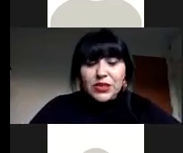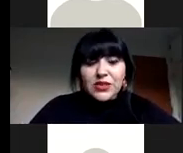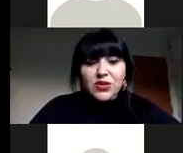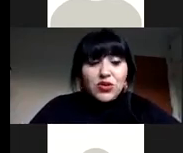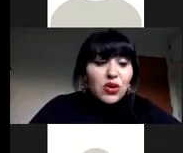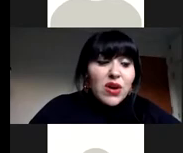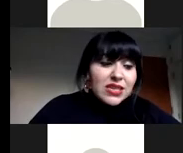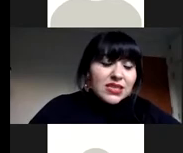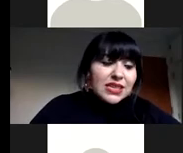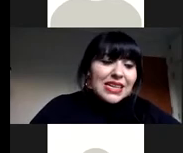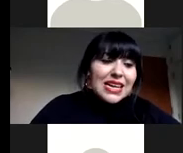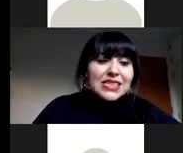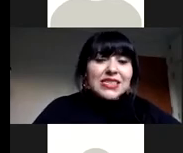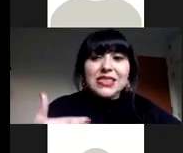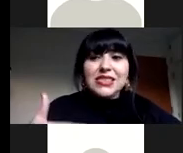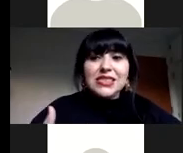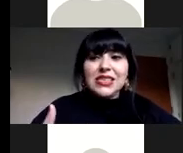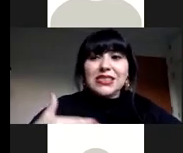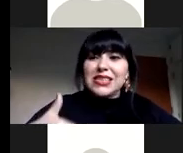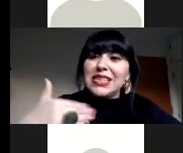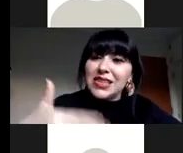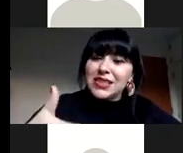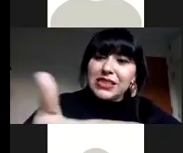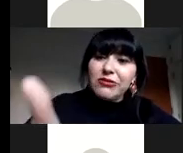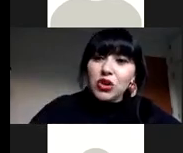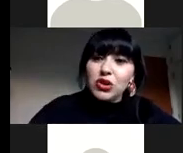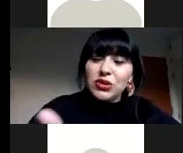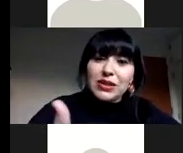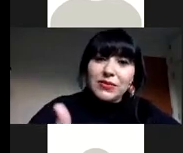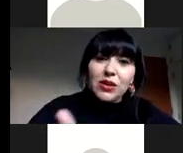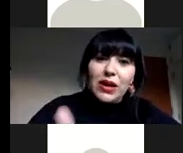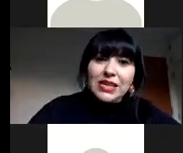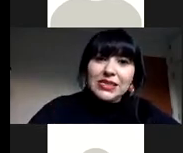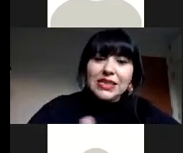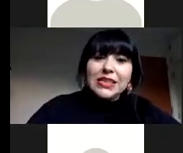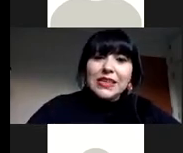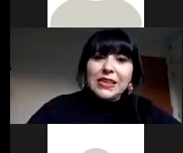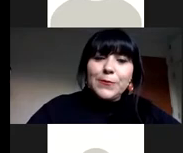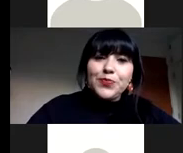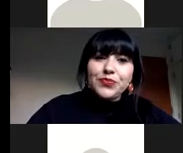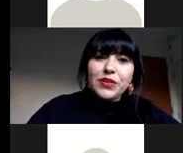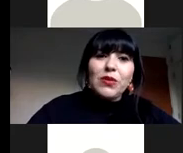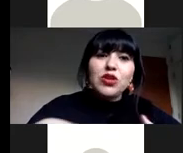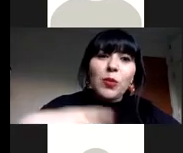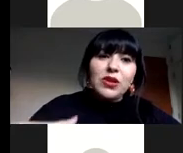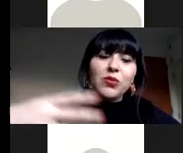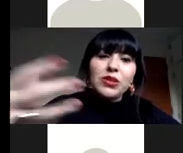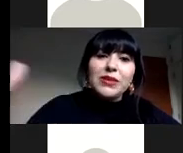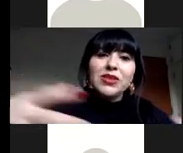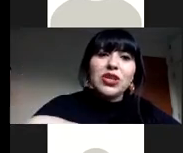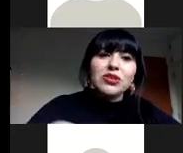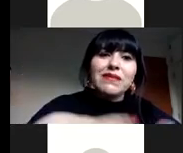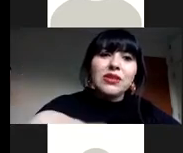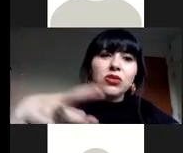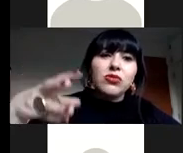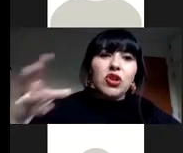Por tanto, no solo es qué tan restrictivo soy, sino que también cuáles son los patrones de comportamiento